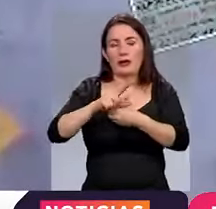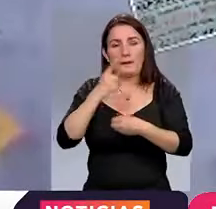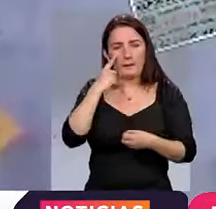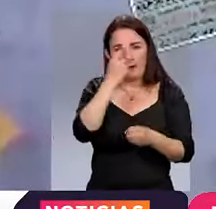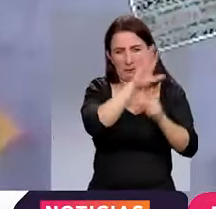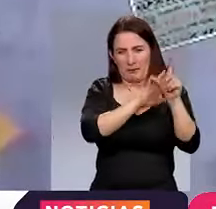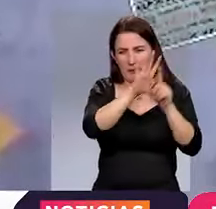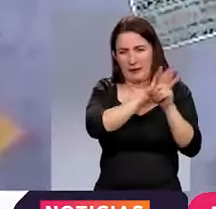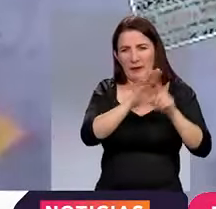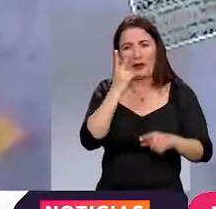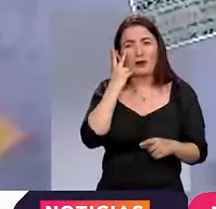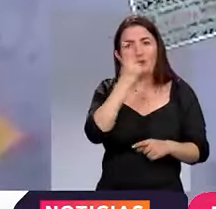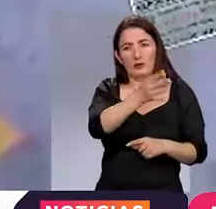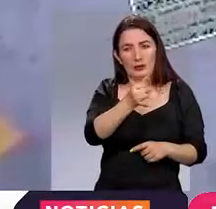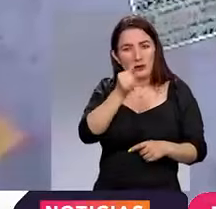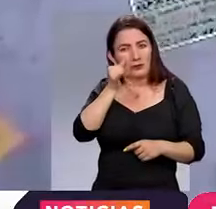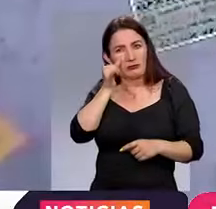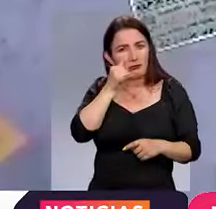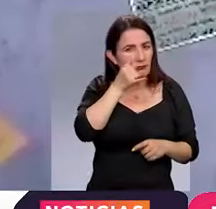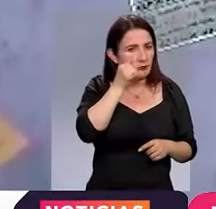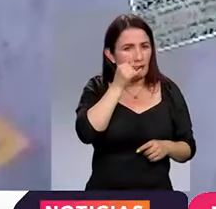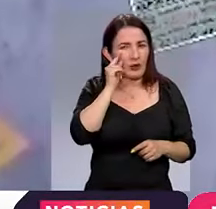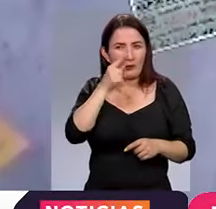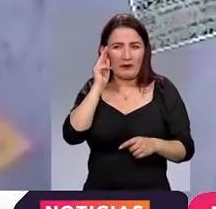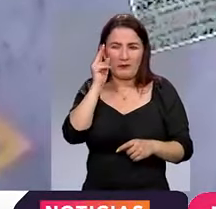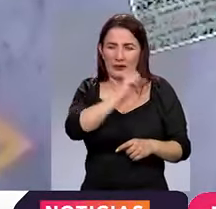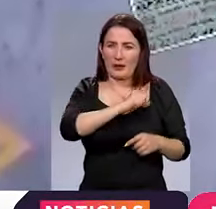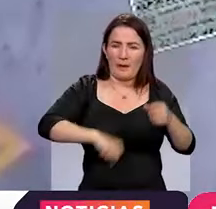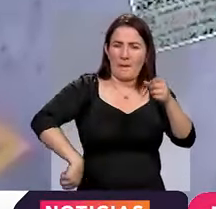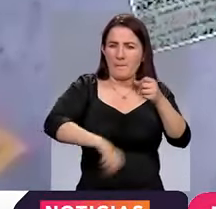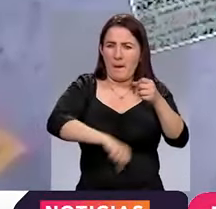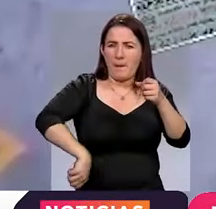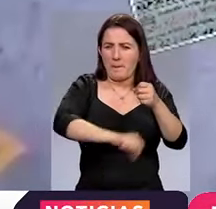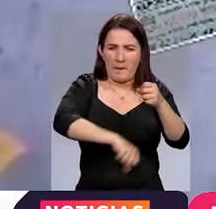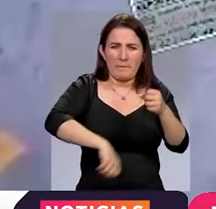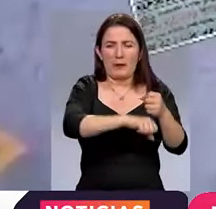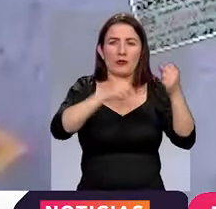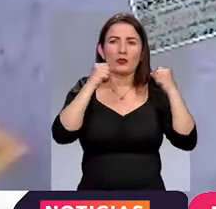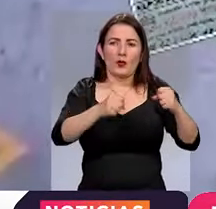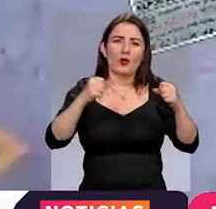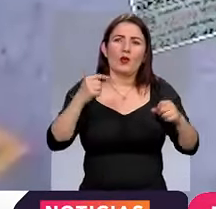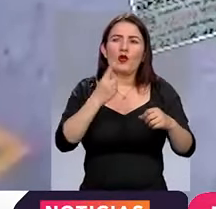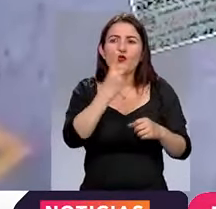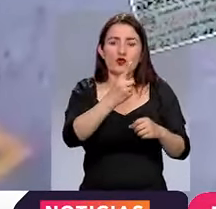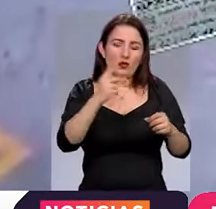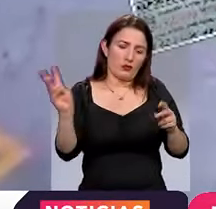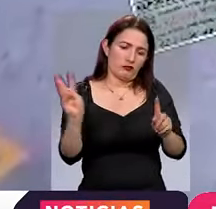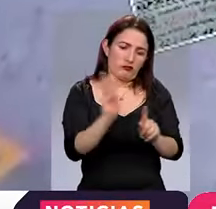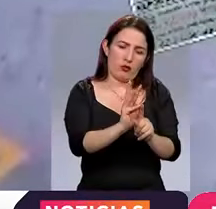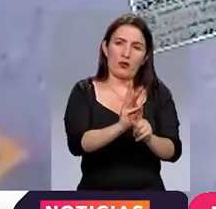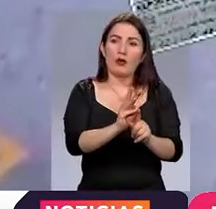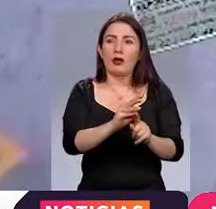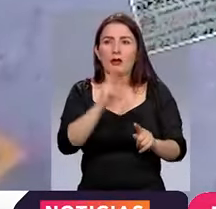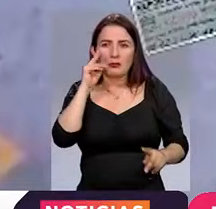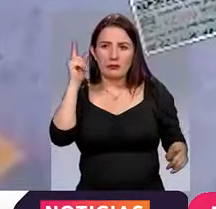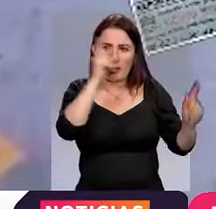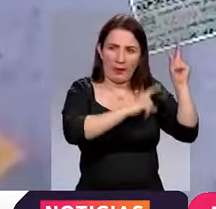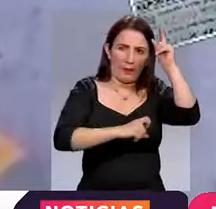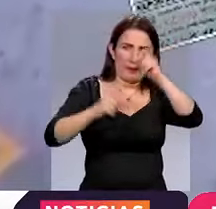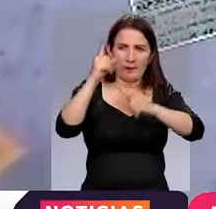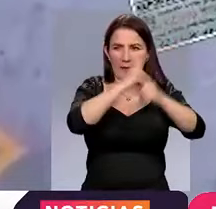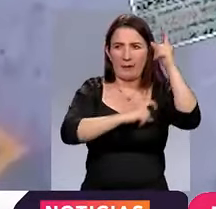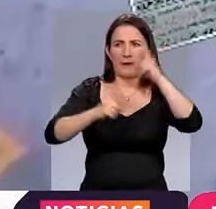como este, tomado desde una cámara de seguridad, donde se evidencia cómo varios hinchas agreden a un solo sujeto, están siendo analizados por